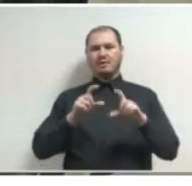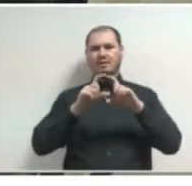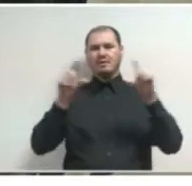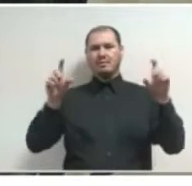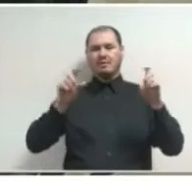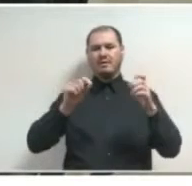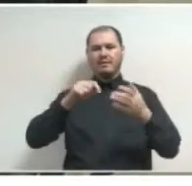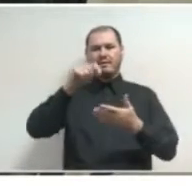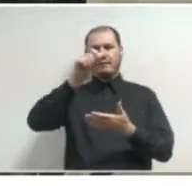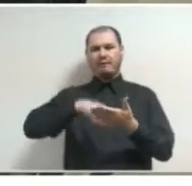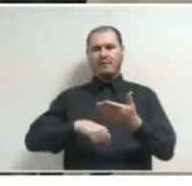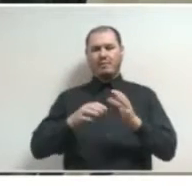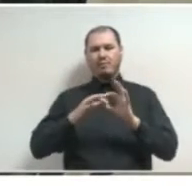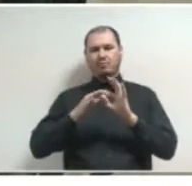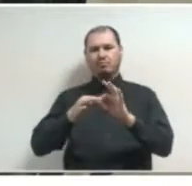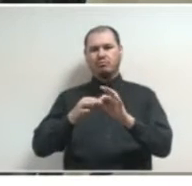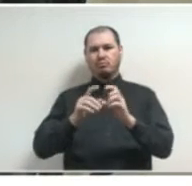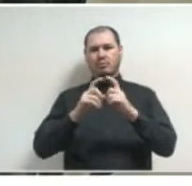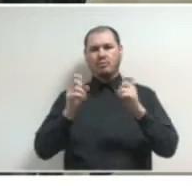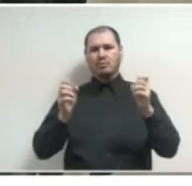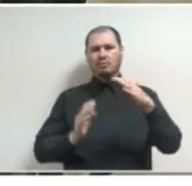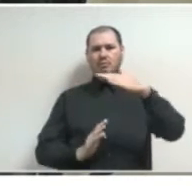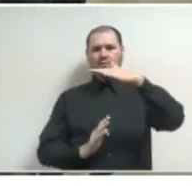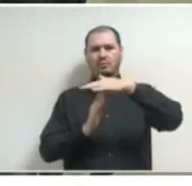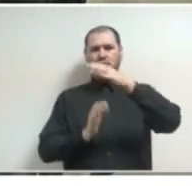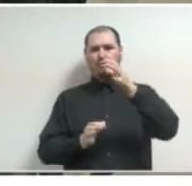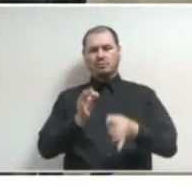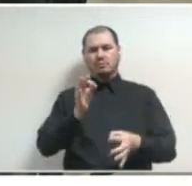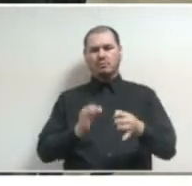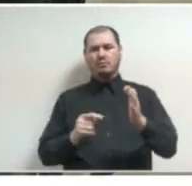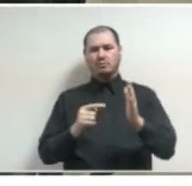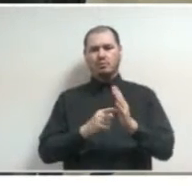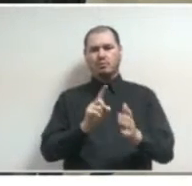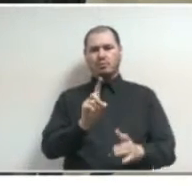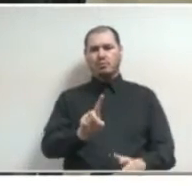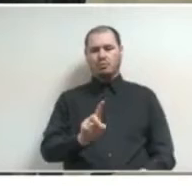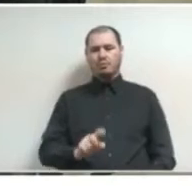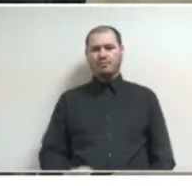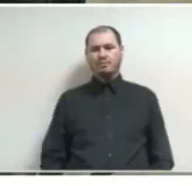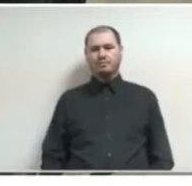Consejo de Superintendencia, Corte Suprema de Justicia, eres el guava.